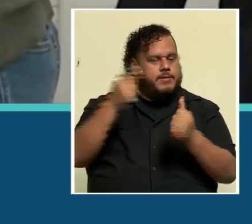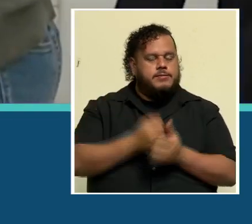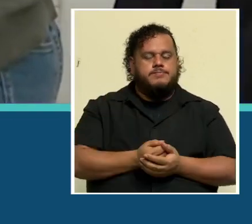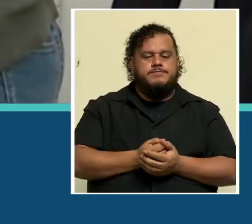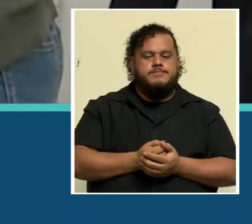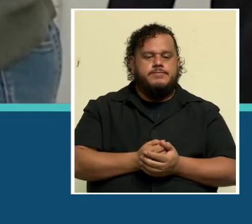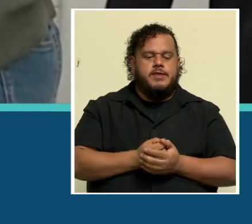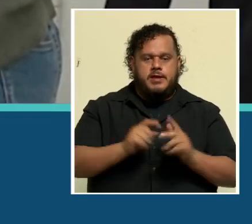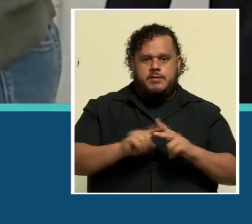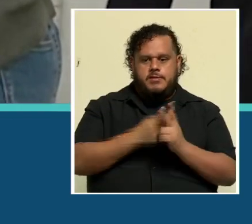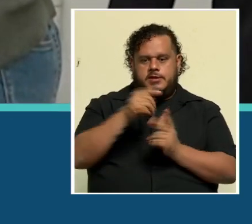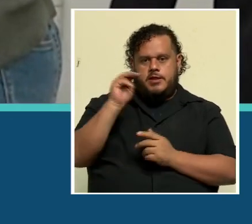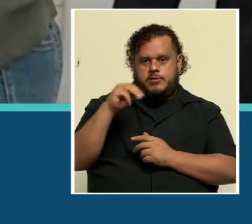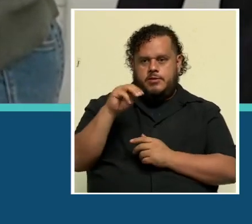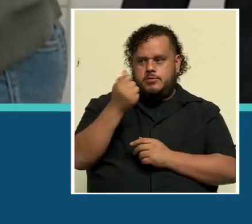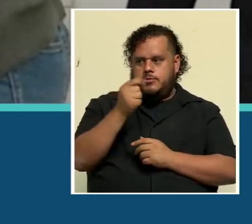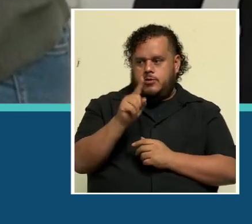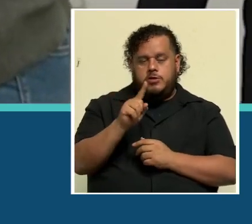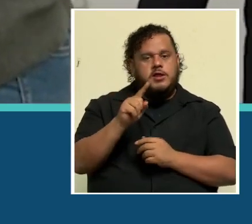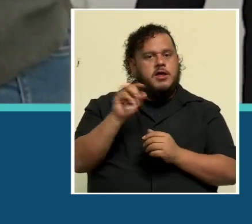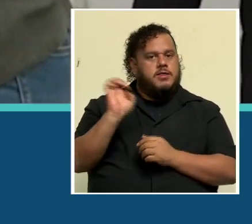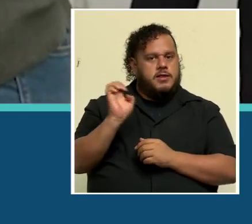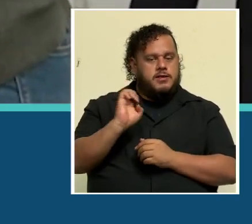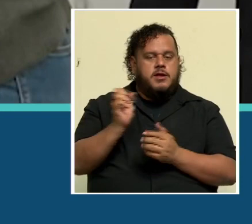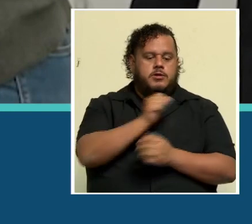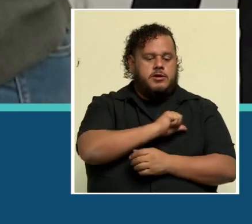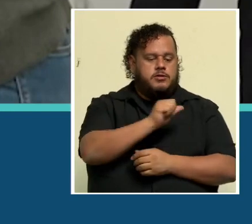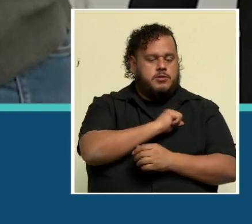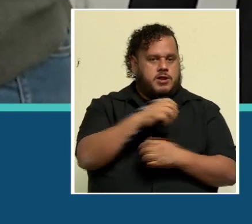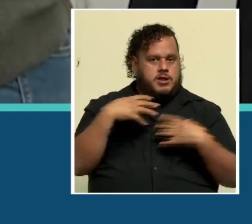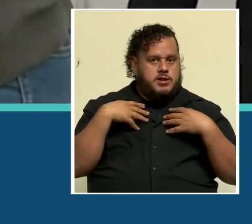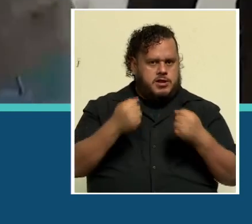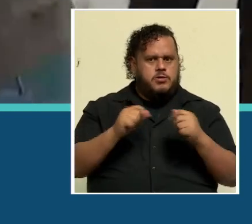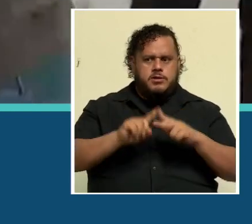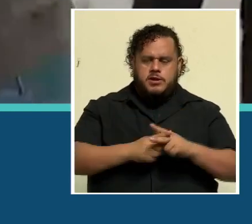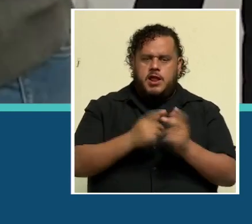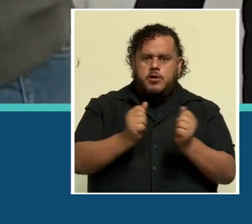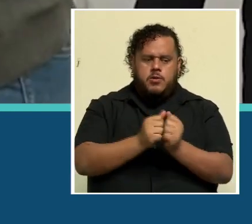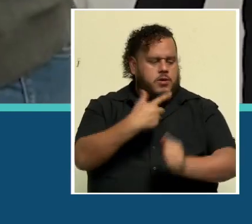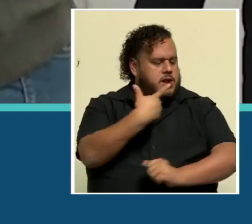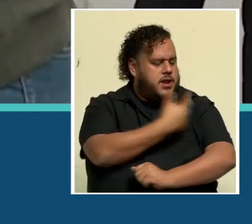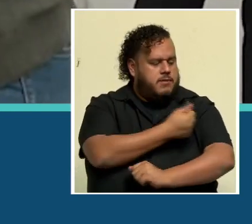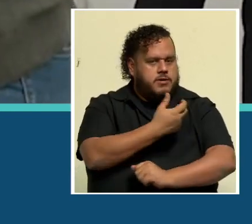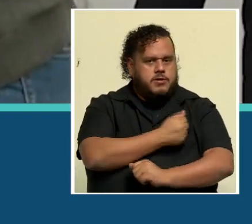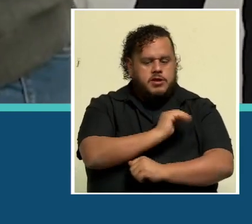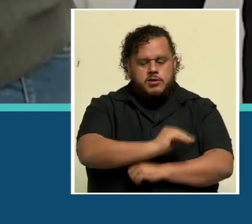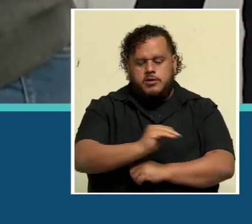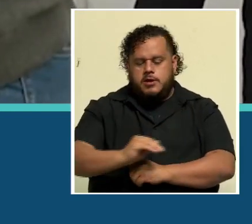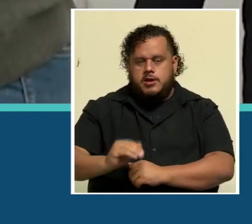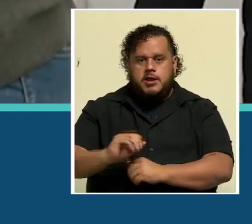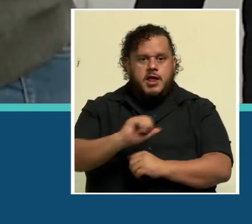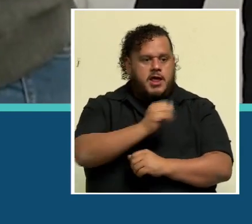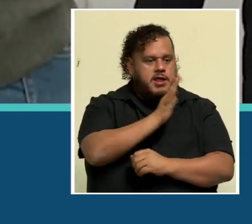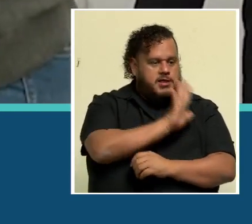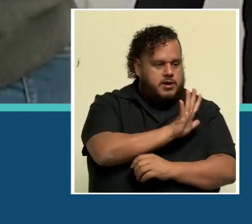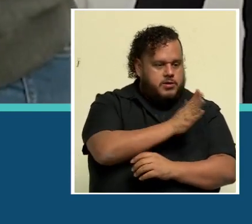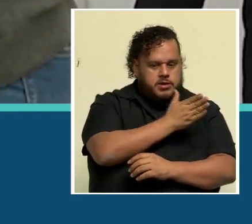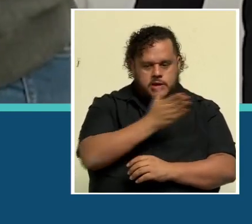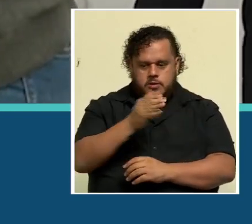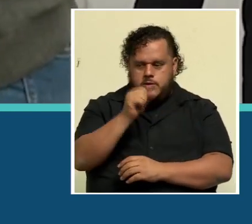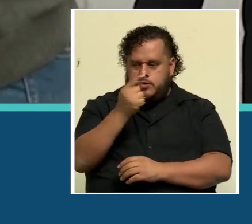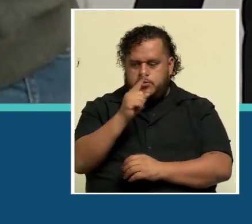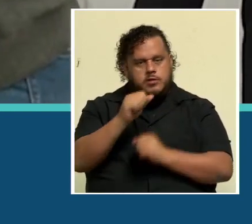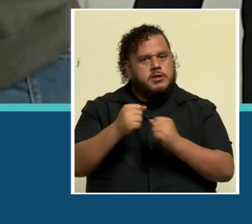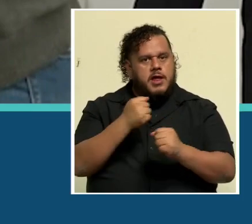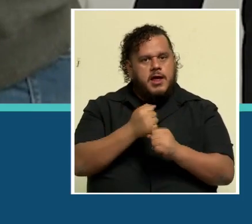A partir de este martes 11 de enero, las autoridades de salud iniciarán con la vacunación de niños de edades entre los 5 y 11